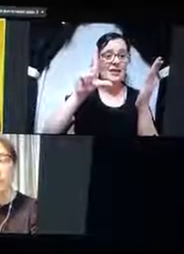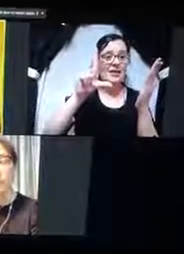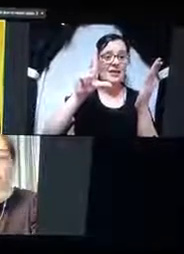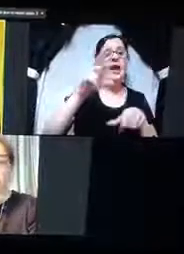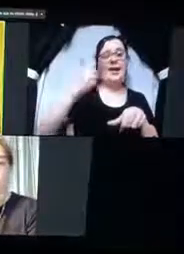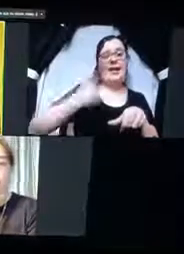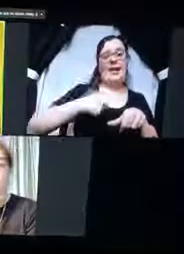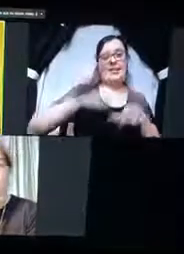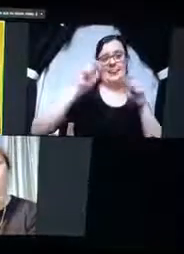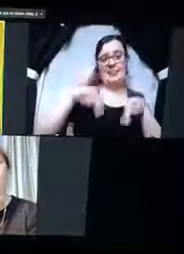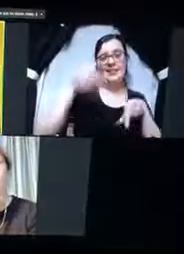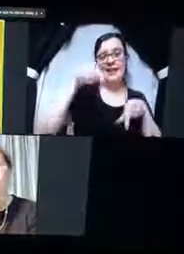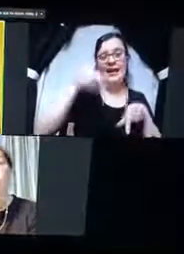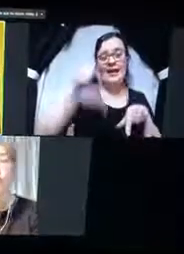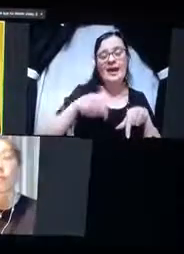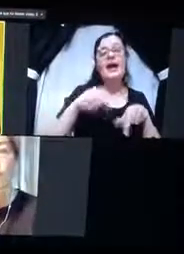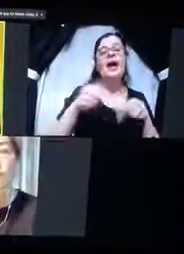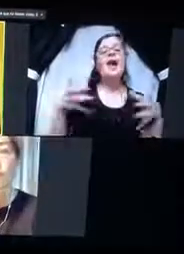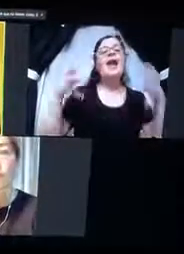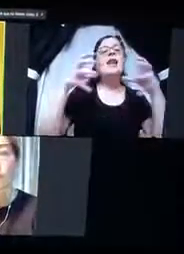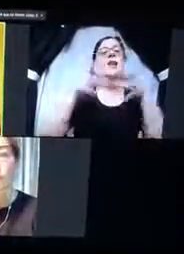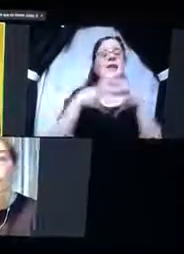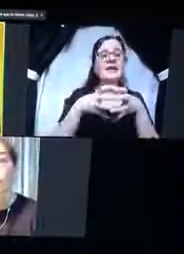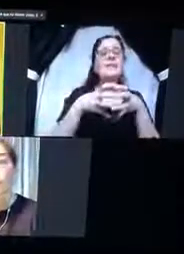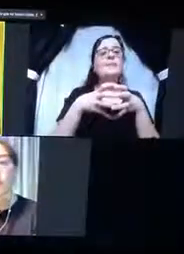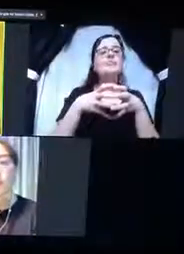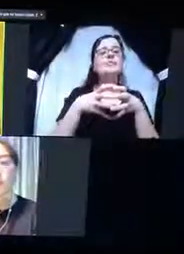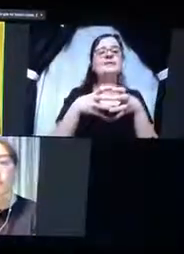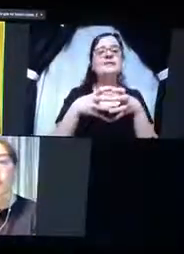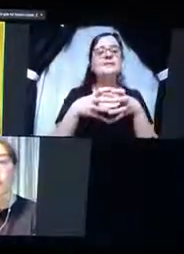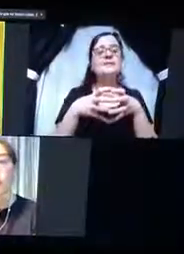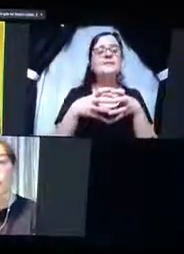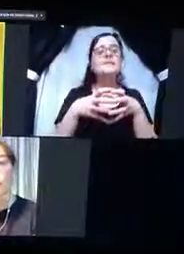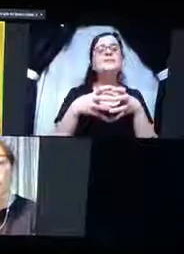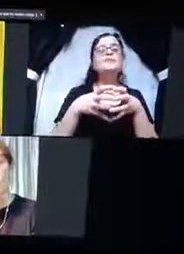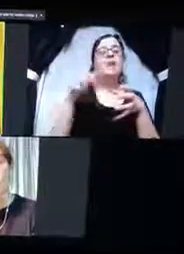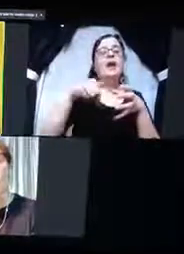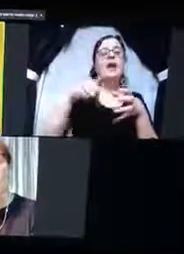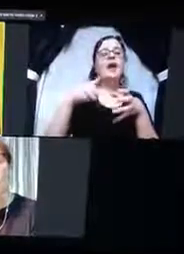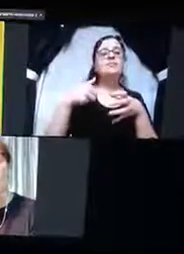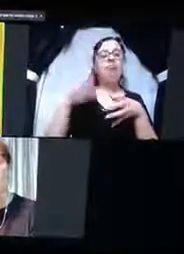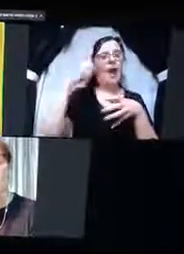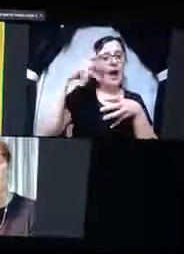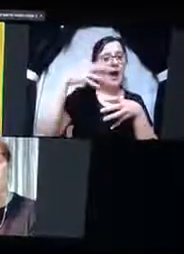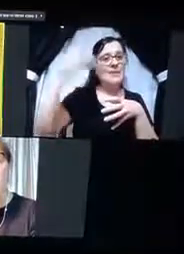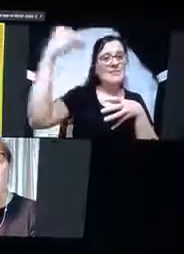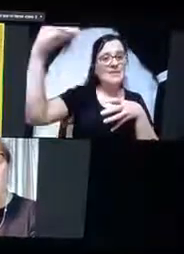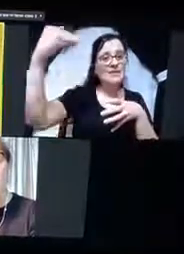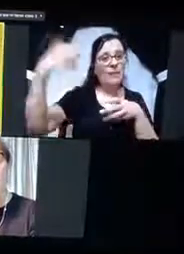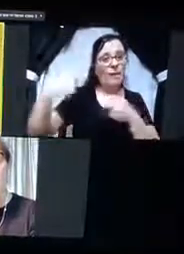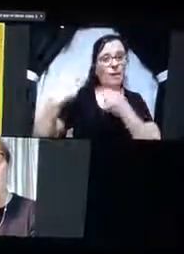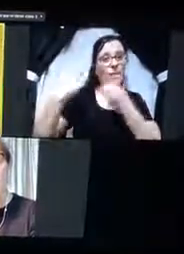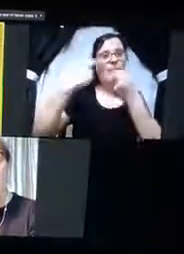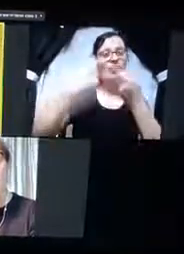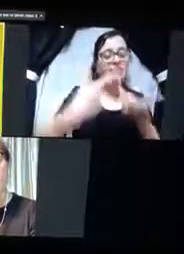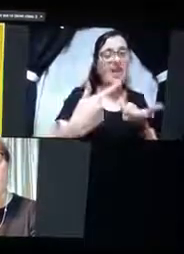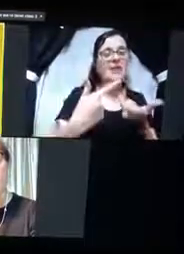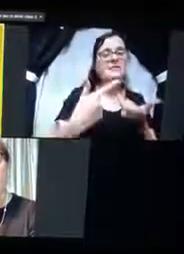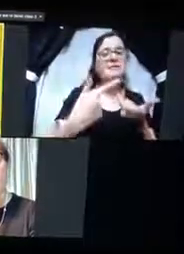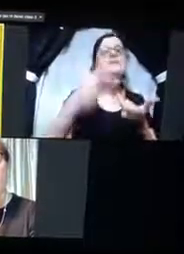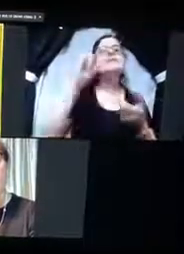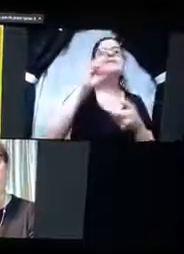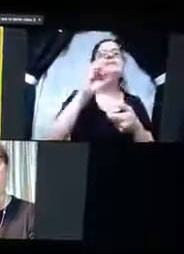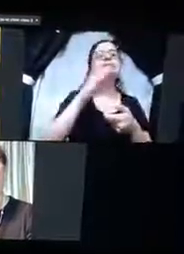En Argentina, el equipo que capacita en Argentina se llama Logogenia Argentina y es quien tiene la jurisdicción de la formación acá y